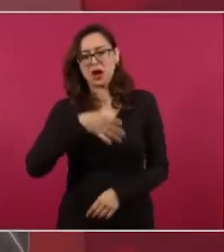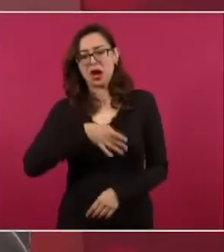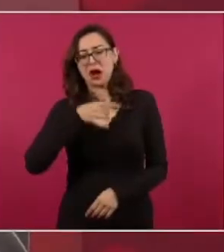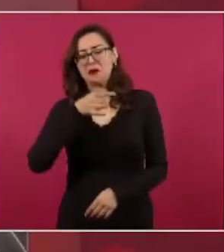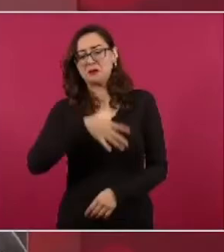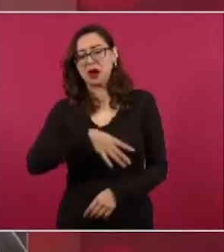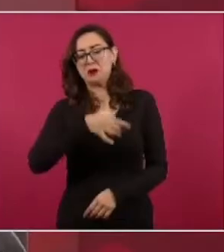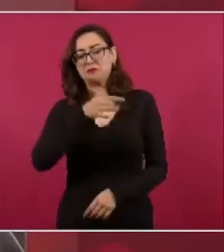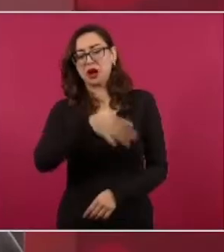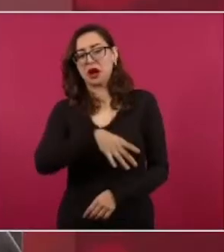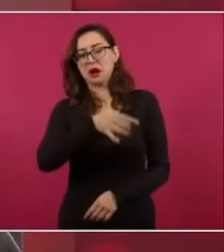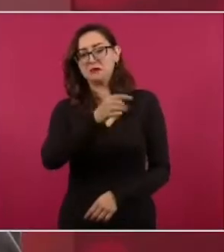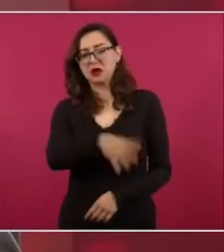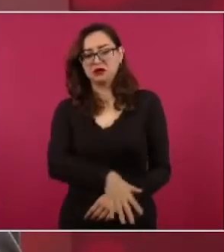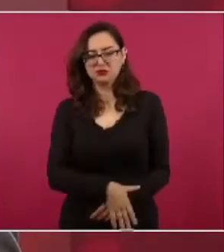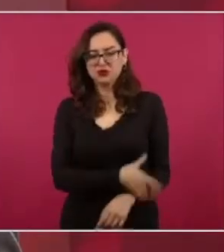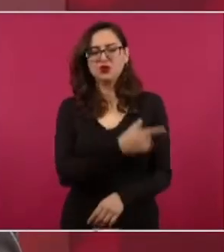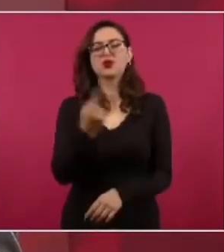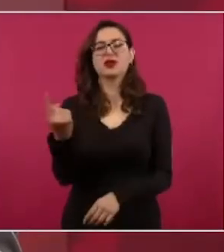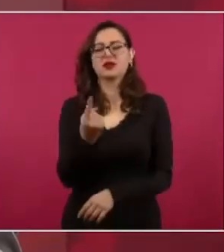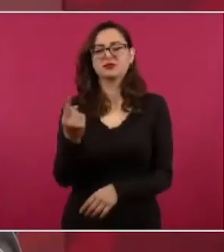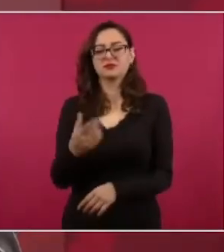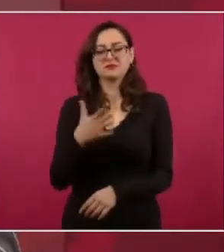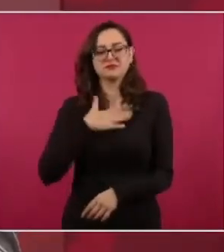En la honestidad.